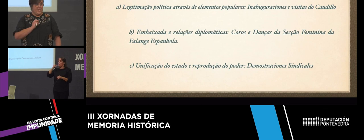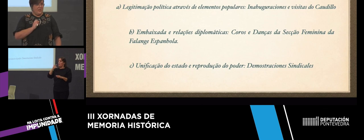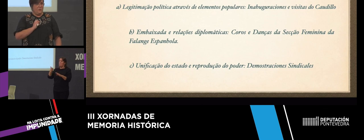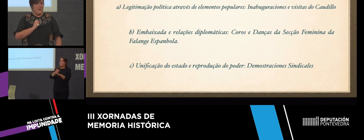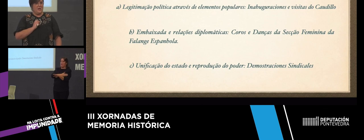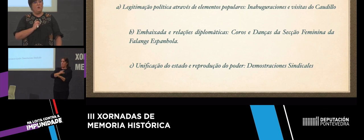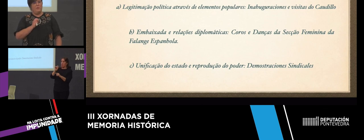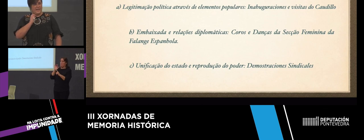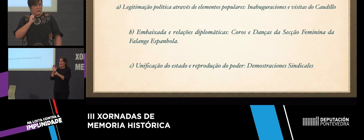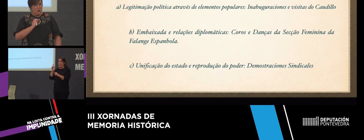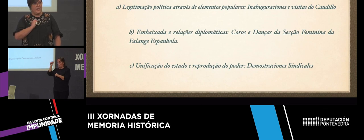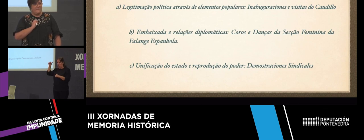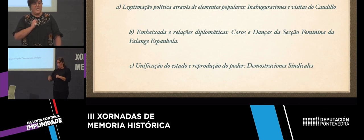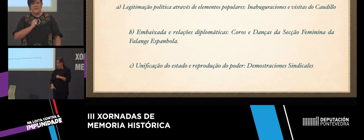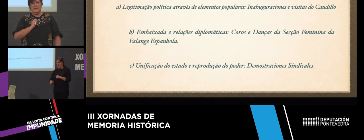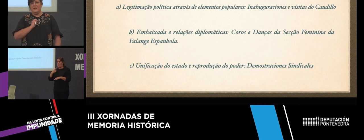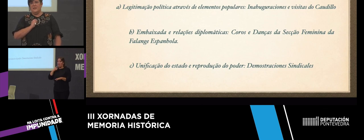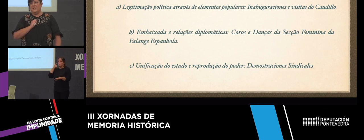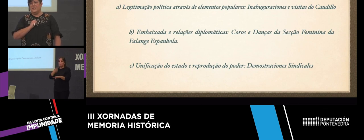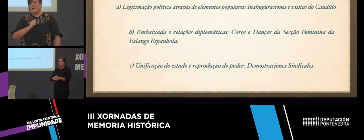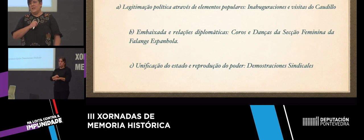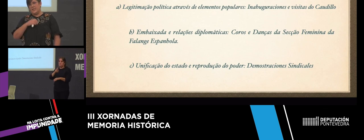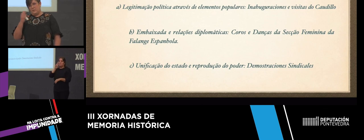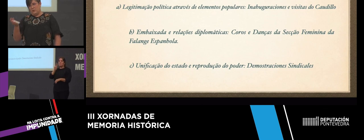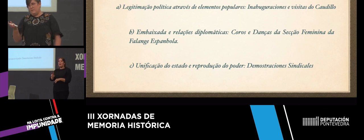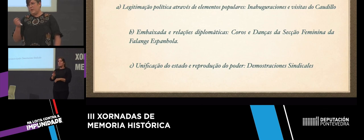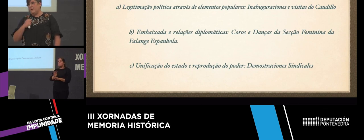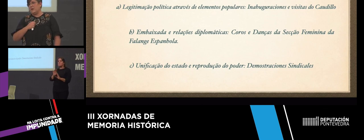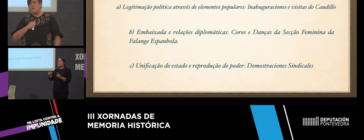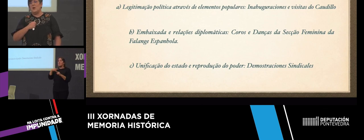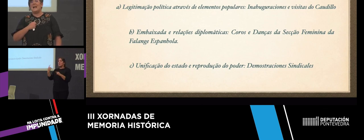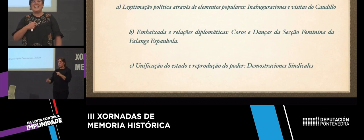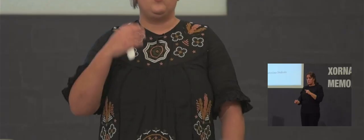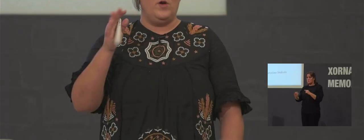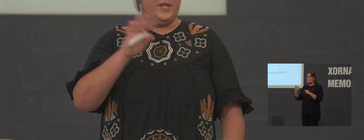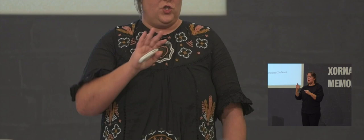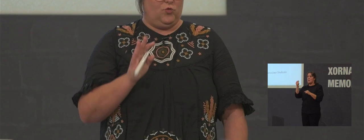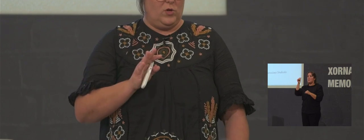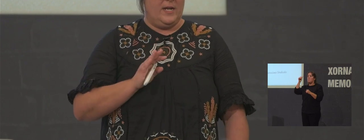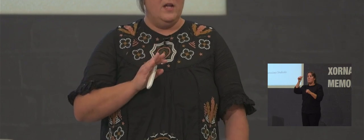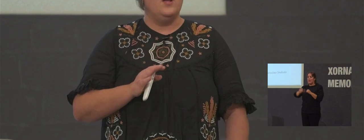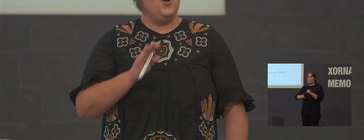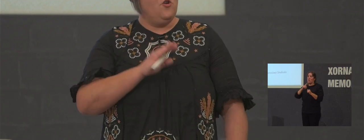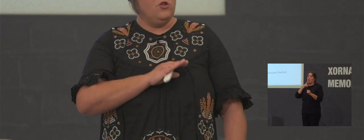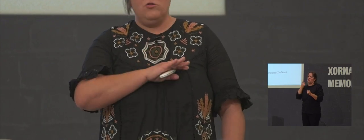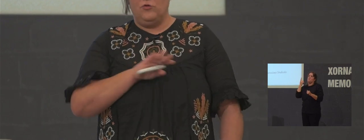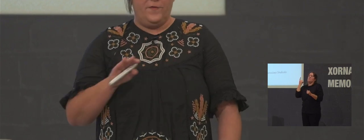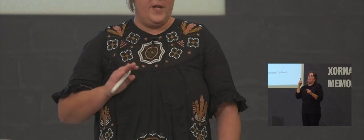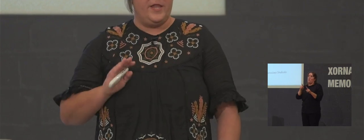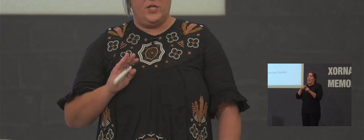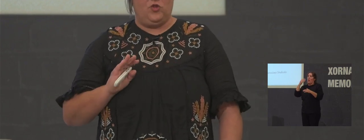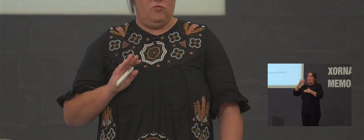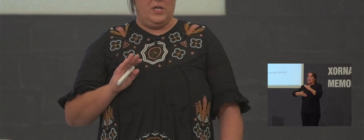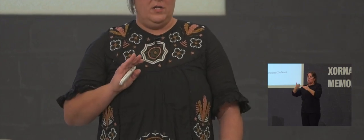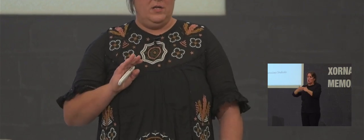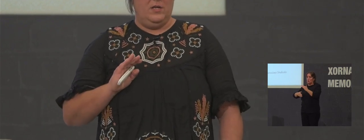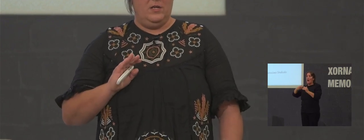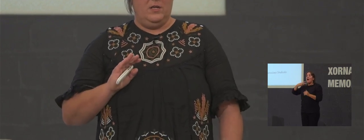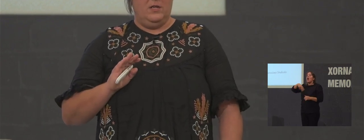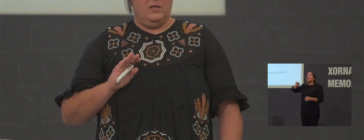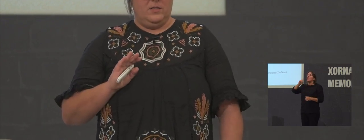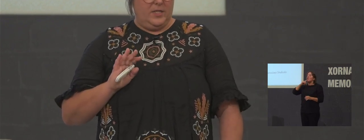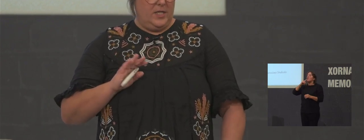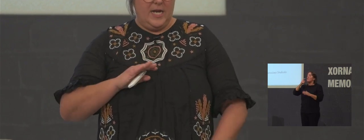previo a película obligatoriamente sí e despois empezaba a película casúa censura Nodo non sufría censura